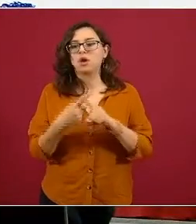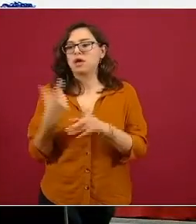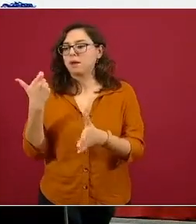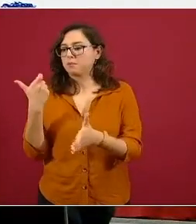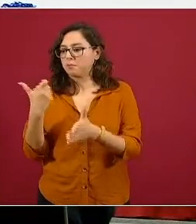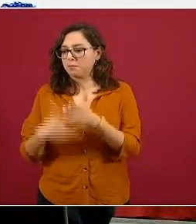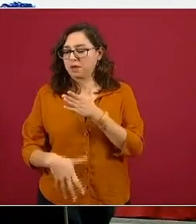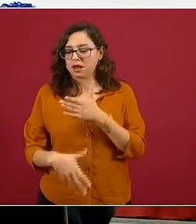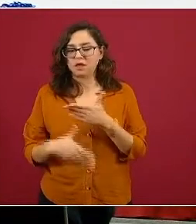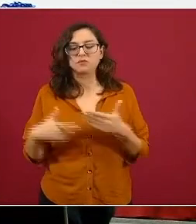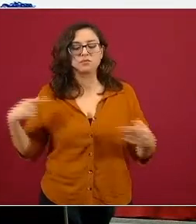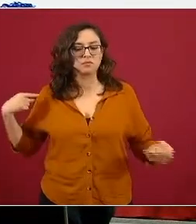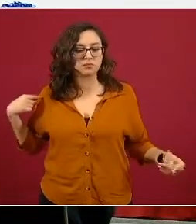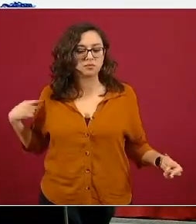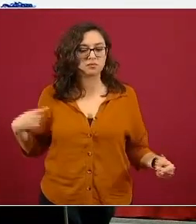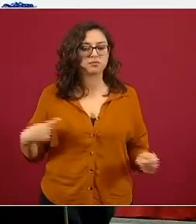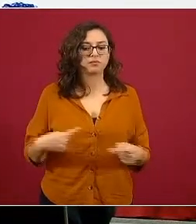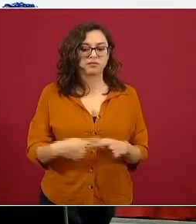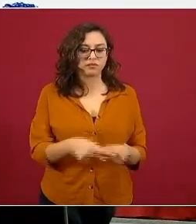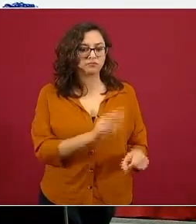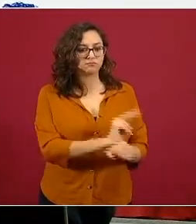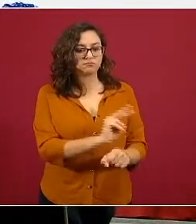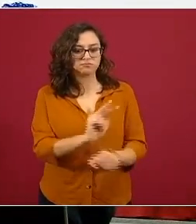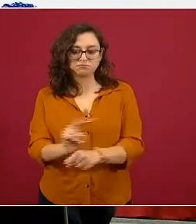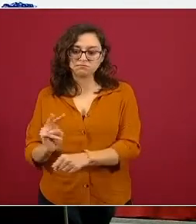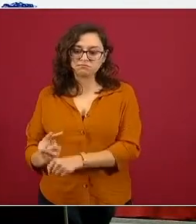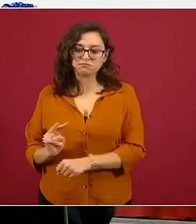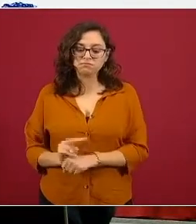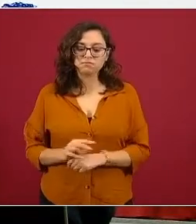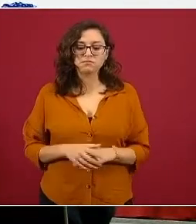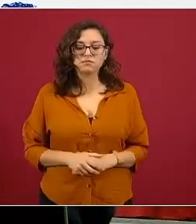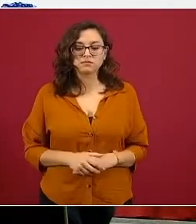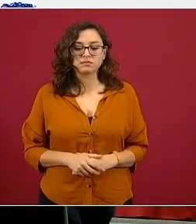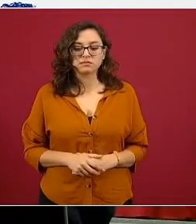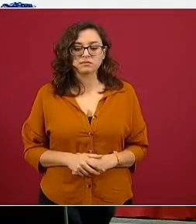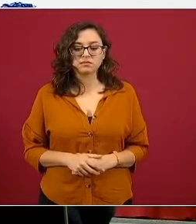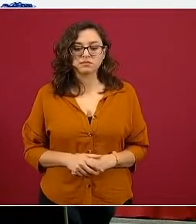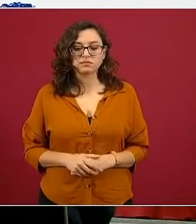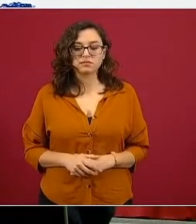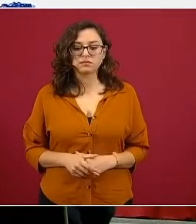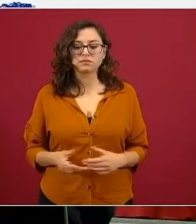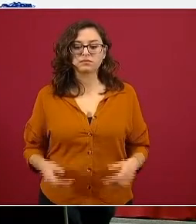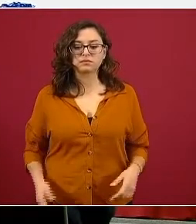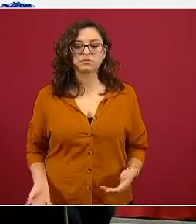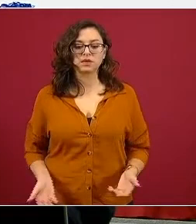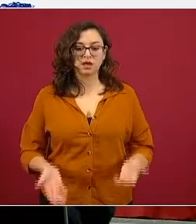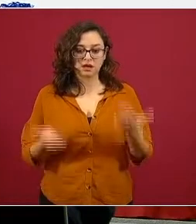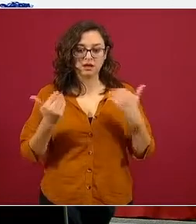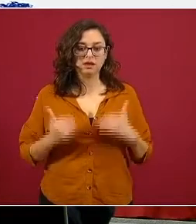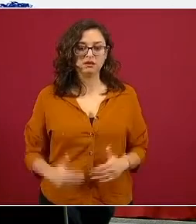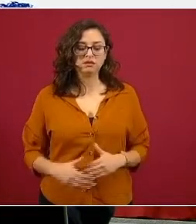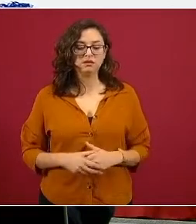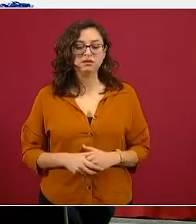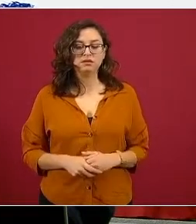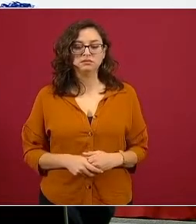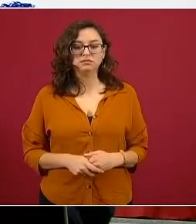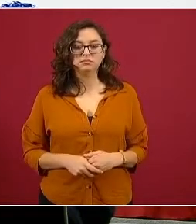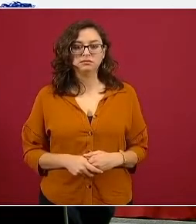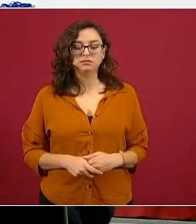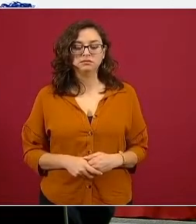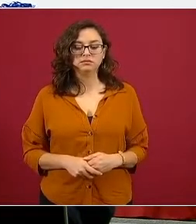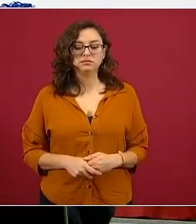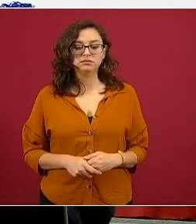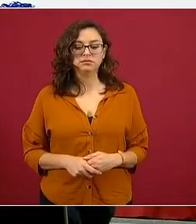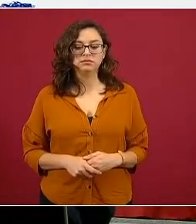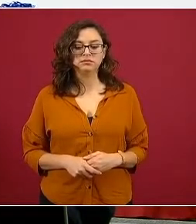también durante el evento del Buen Fin. Por lo que respecta, siguiente por favor, a